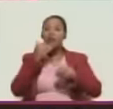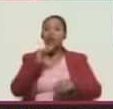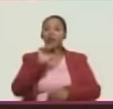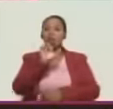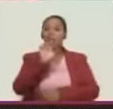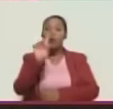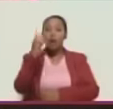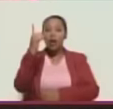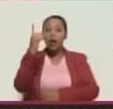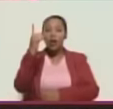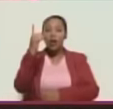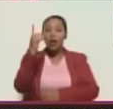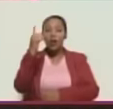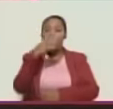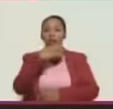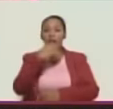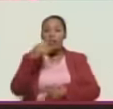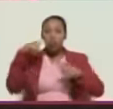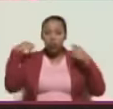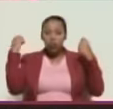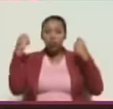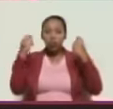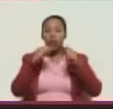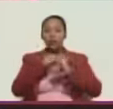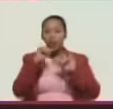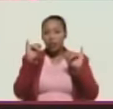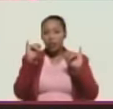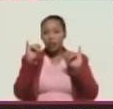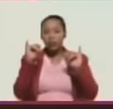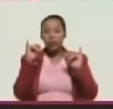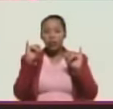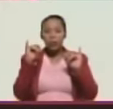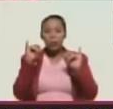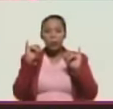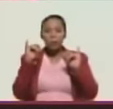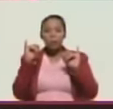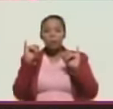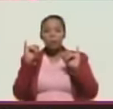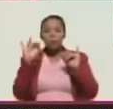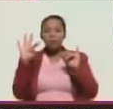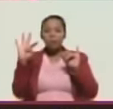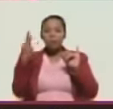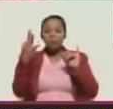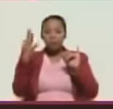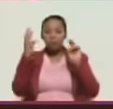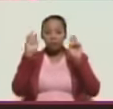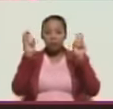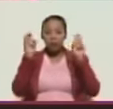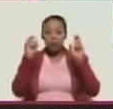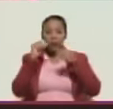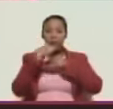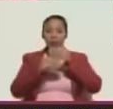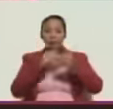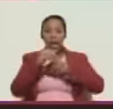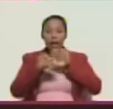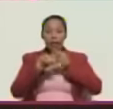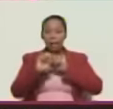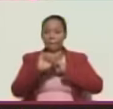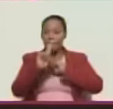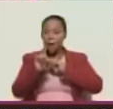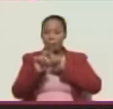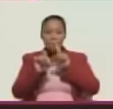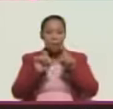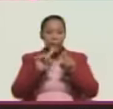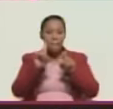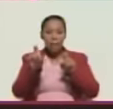primero de diciembre cuarto se ejecuta la auditoría de máquinas de